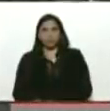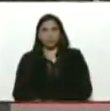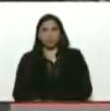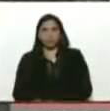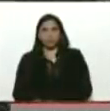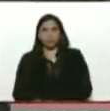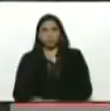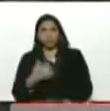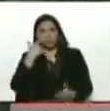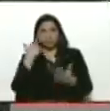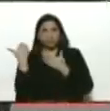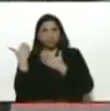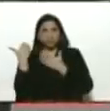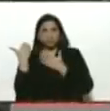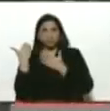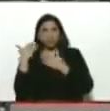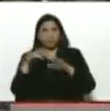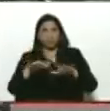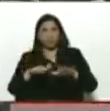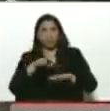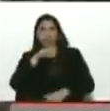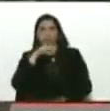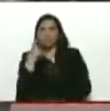Esta computadora que habla sola.